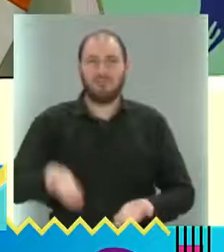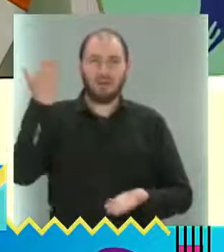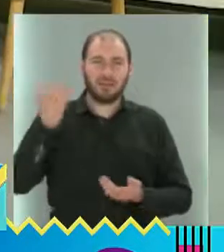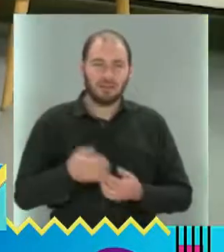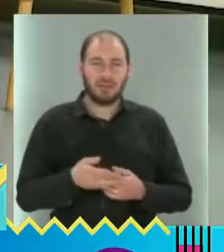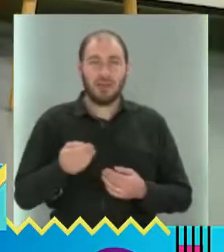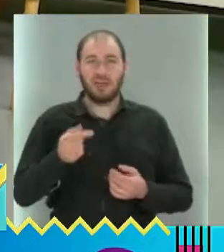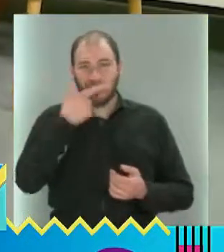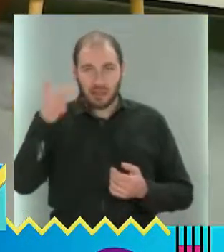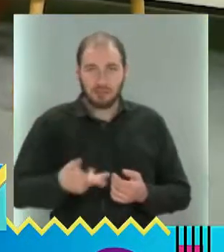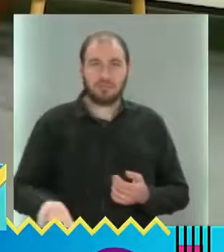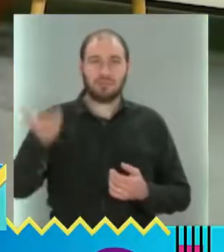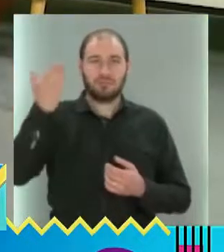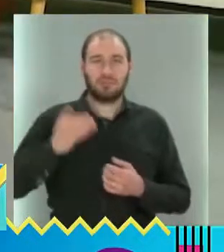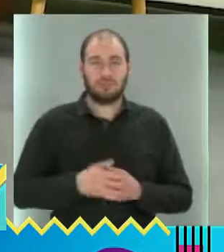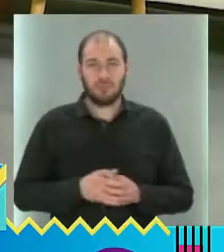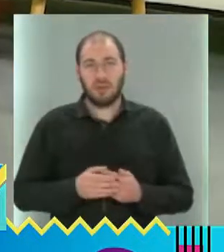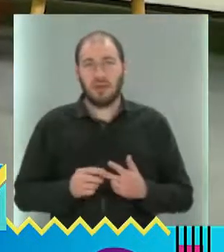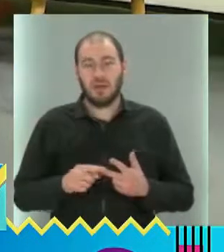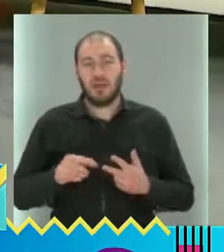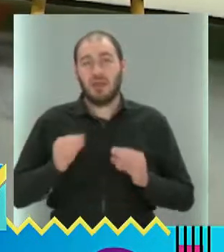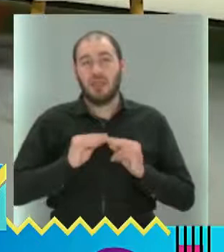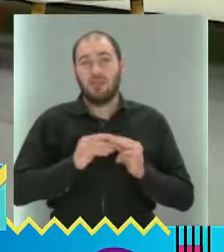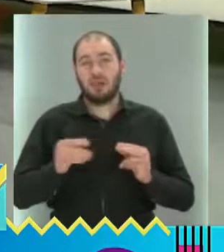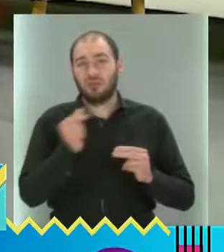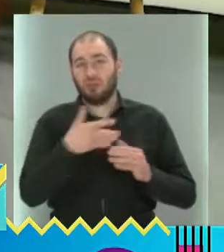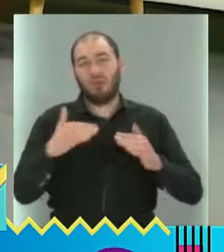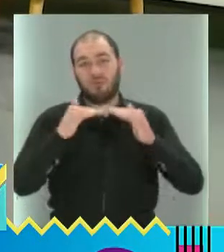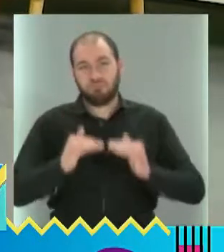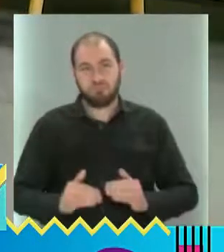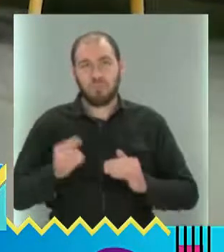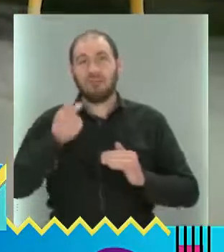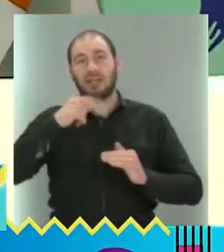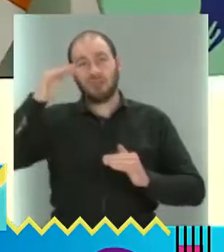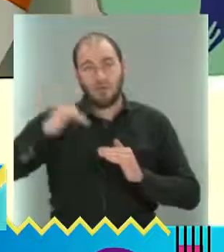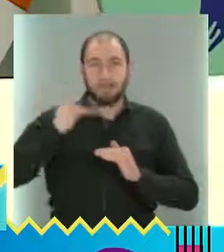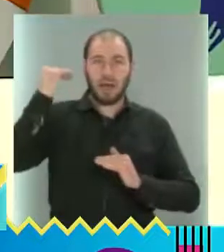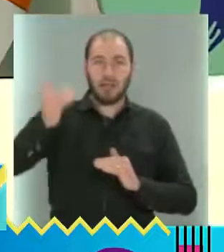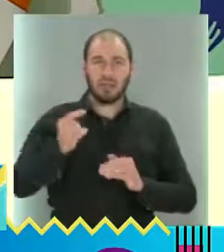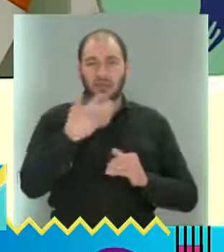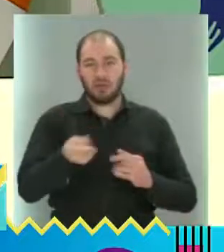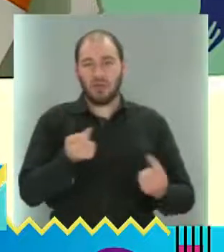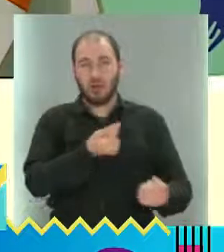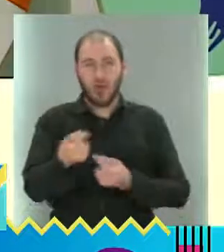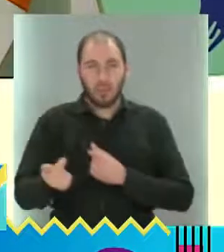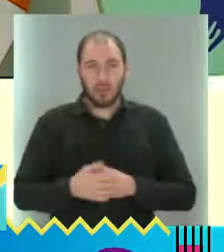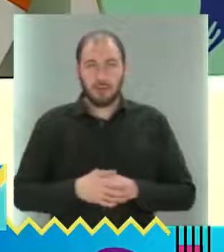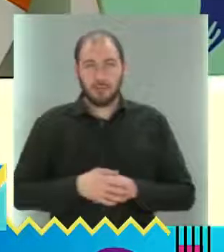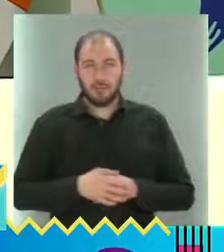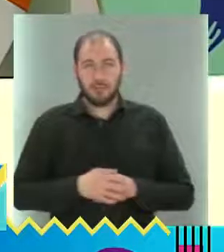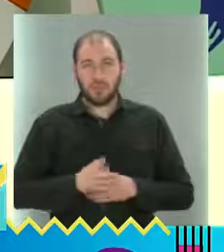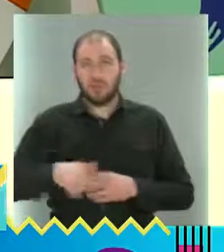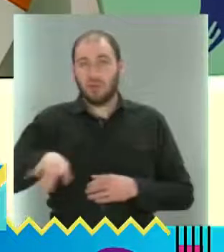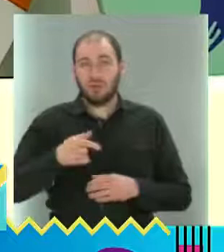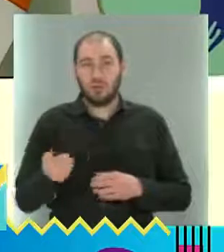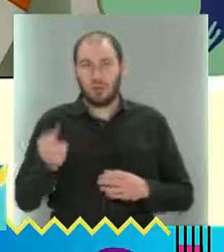del aumento de los combustibles, de las paritarias por debajo de la inflación, los consumidores tenemos que hacernos